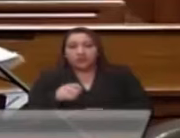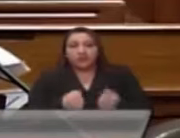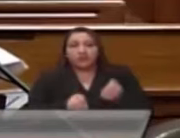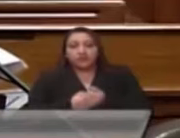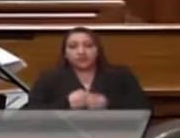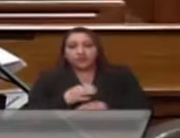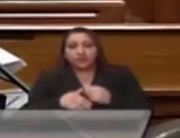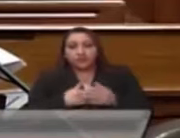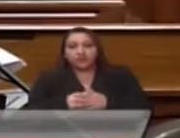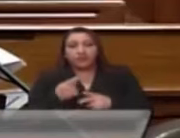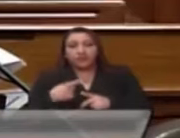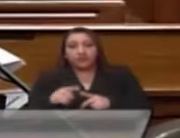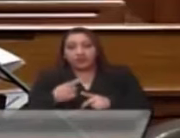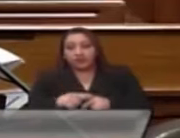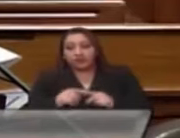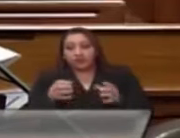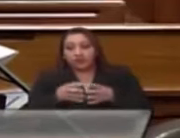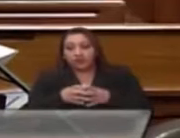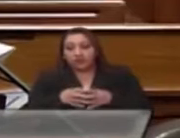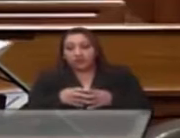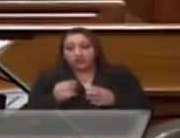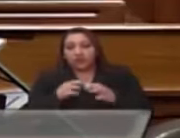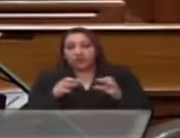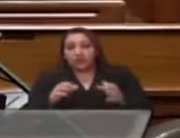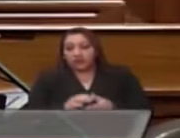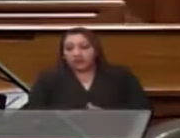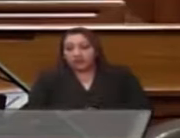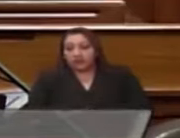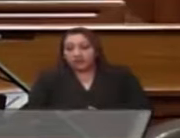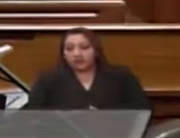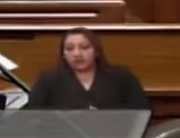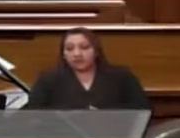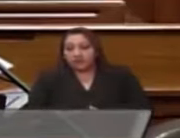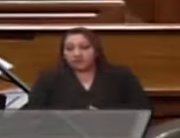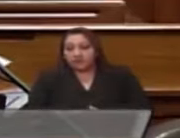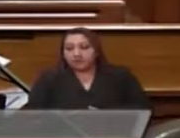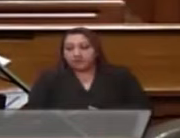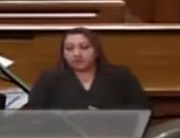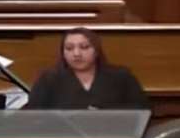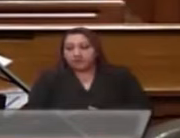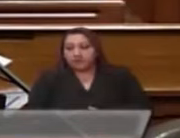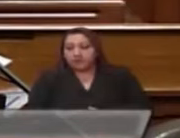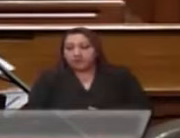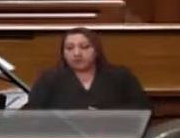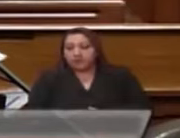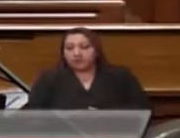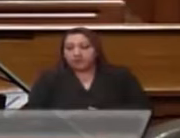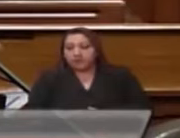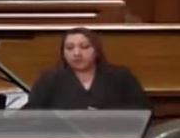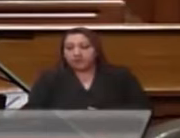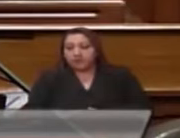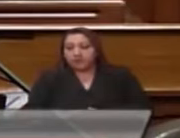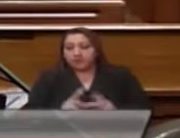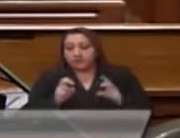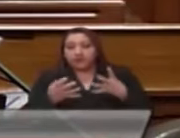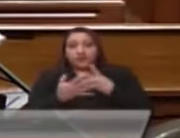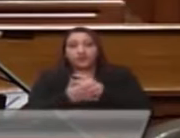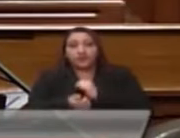apoyo de las bancadas parlamentarias. En materia penitenciaria,